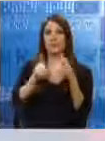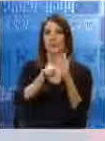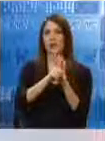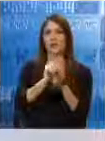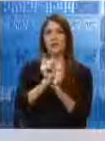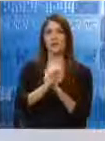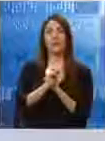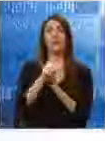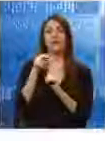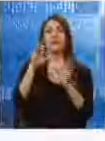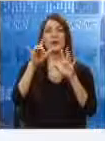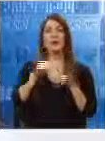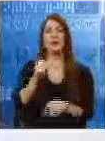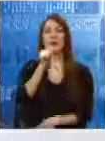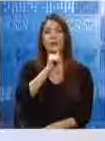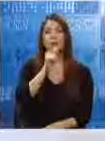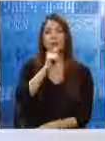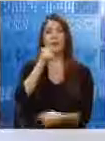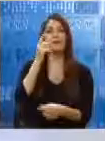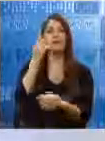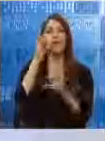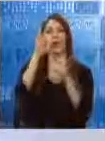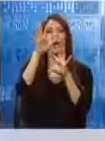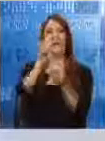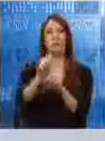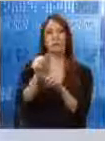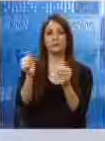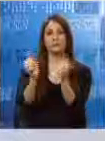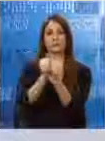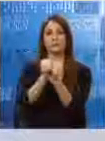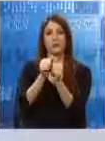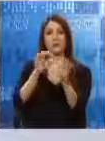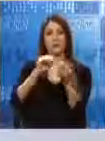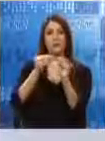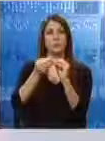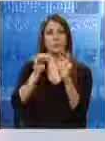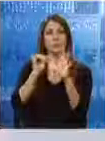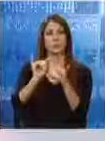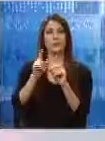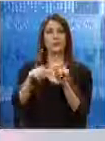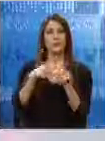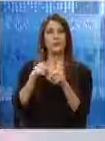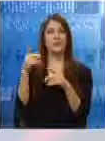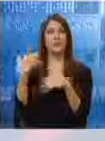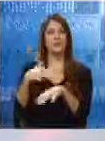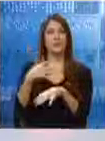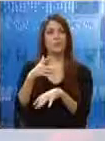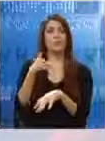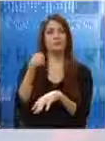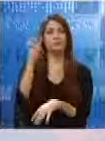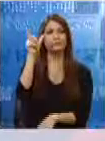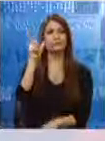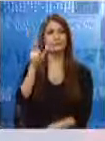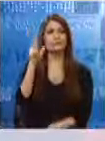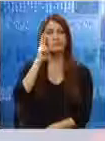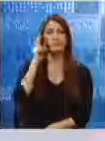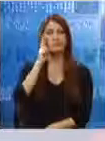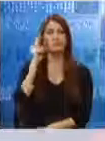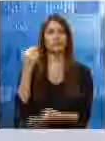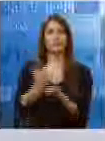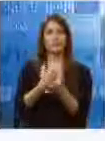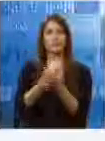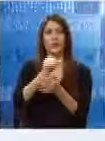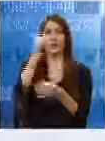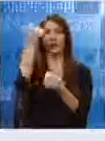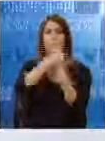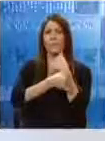Charlie Pareja, secretario privado de Febres Cordero, muy cercano al Partido Social Cristiano y un pez gordo de la historia oscura del país. Descubiertas cuentas